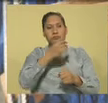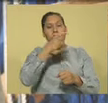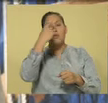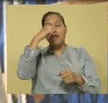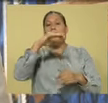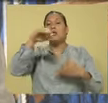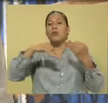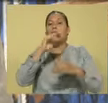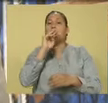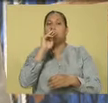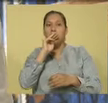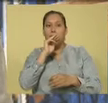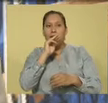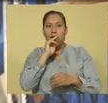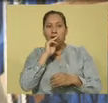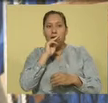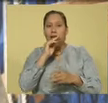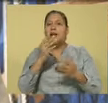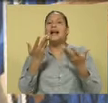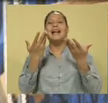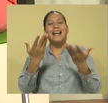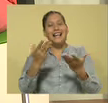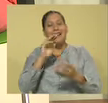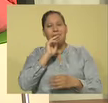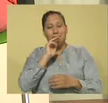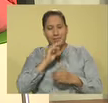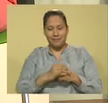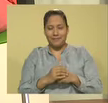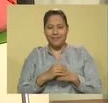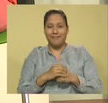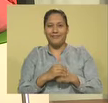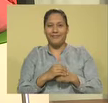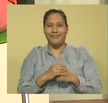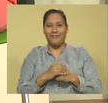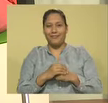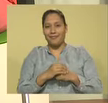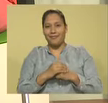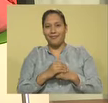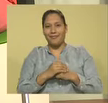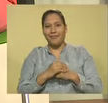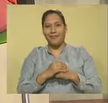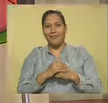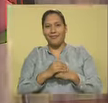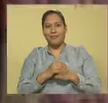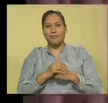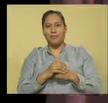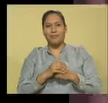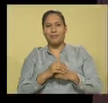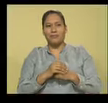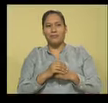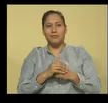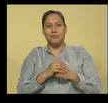las madres, a toda madre. Ahí les va. Vamos a ver. Vamos a ver.